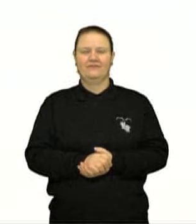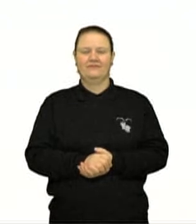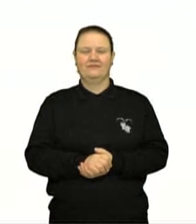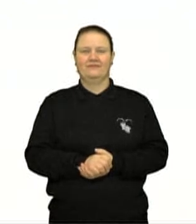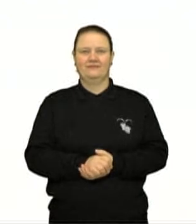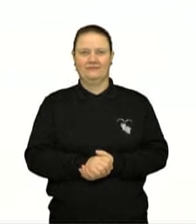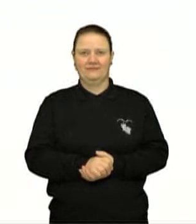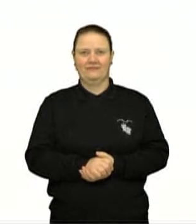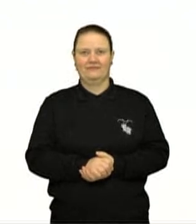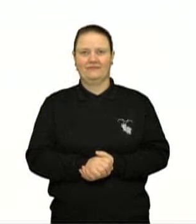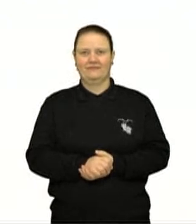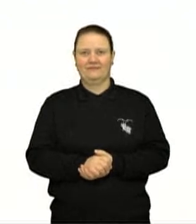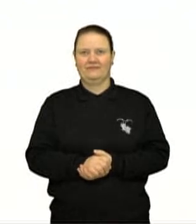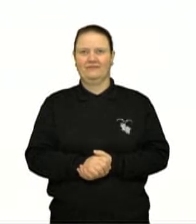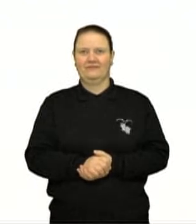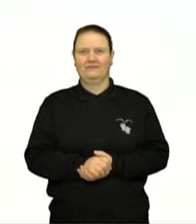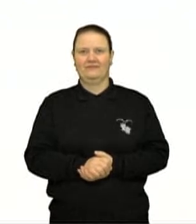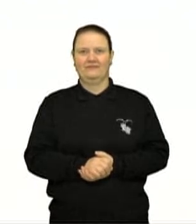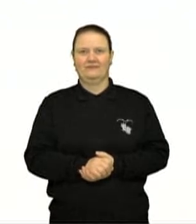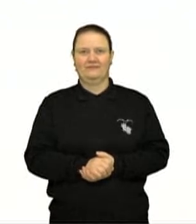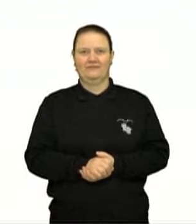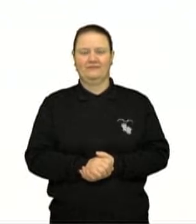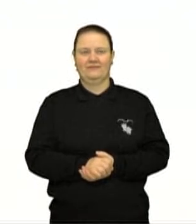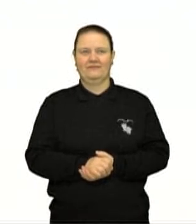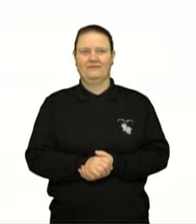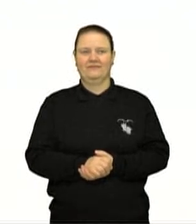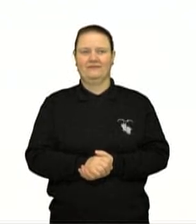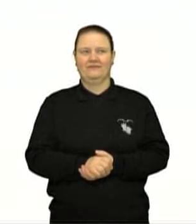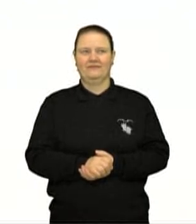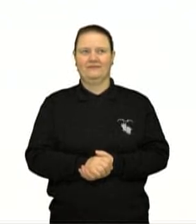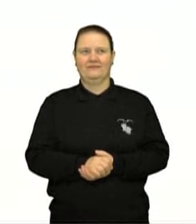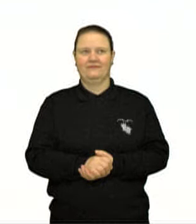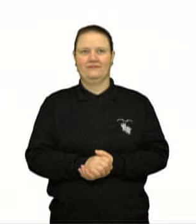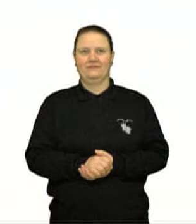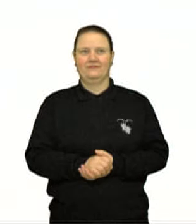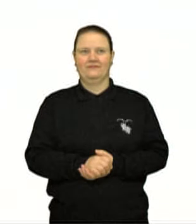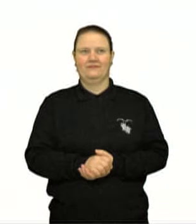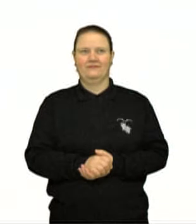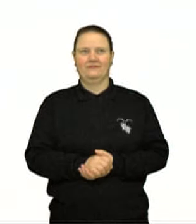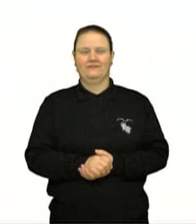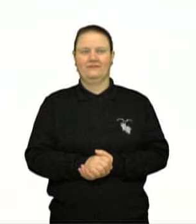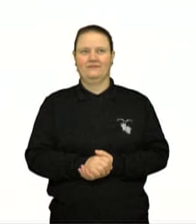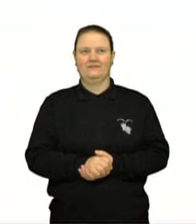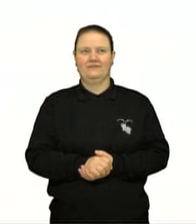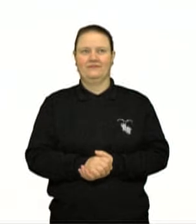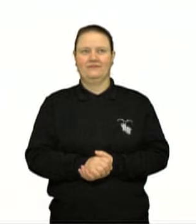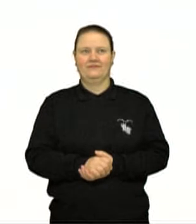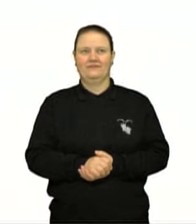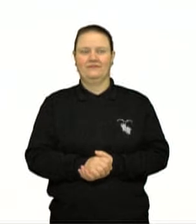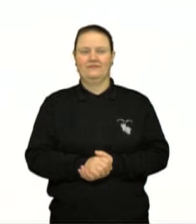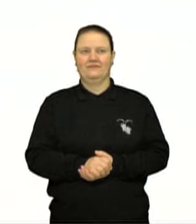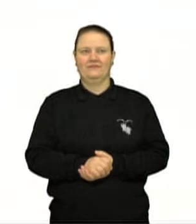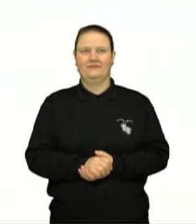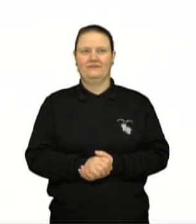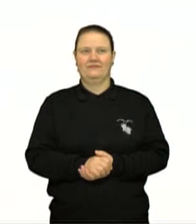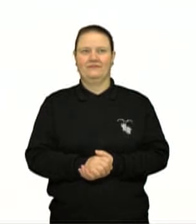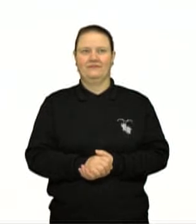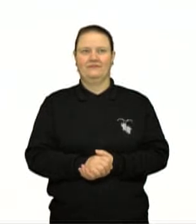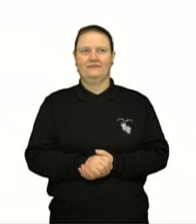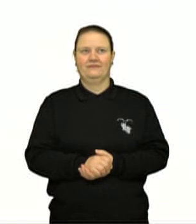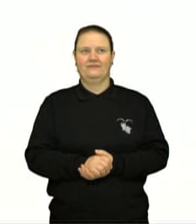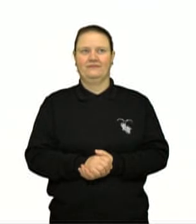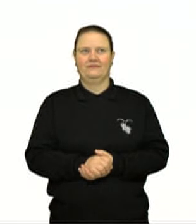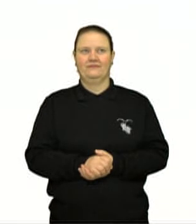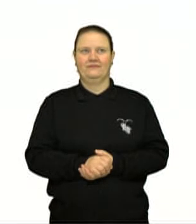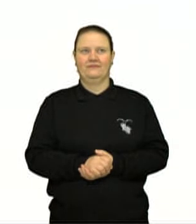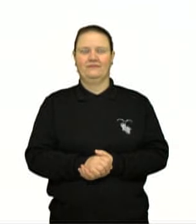la situación confusa. Entonces, bajar tu tono. ¿Qué tono? Preguntó sorprendido